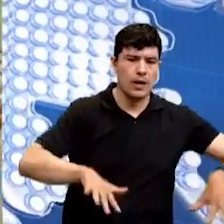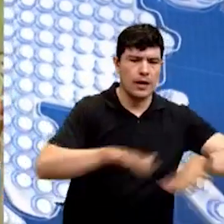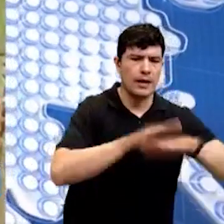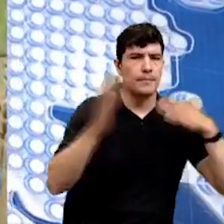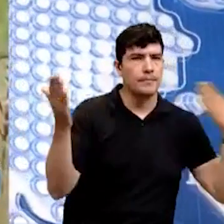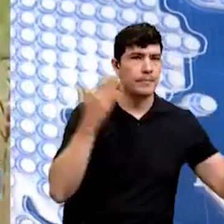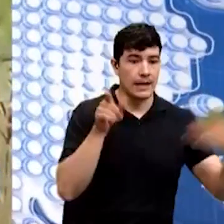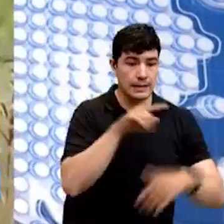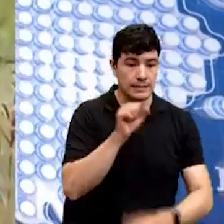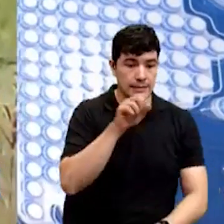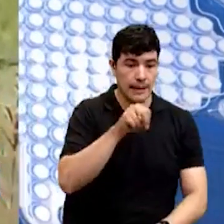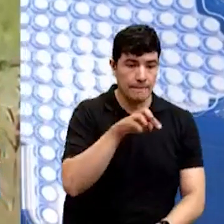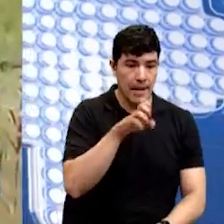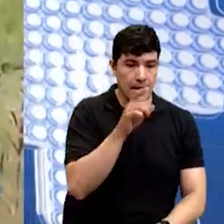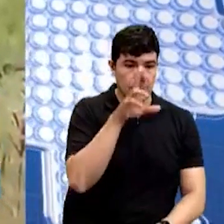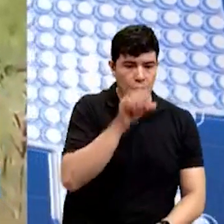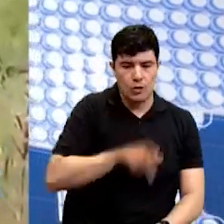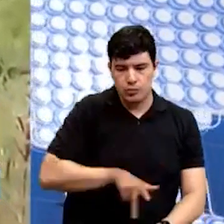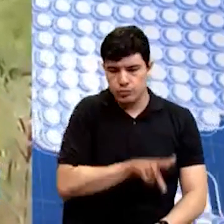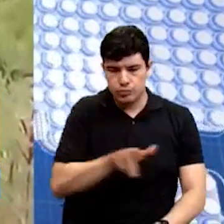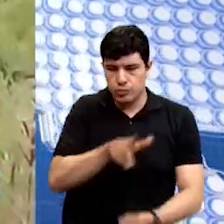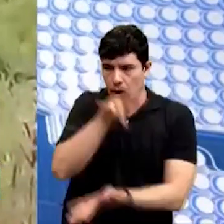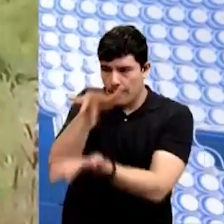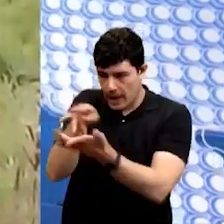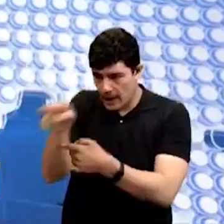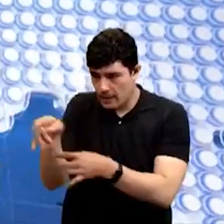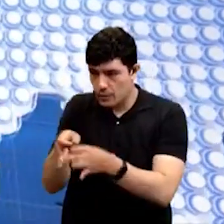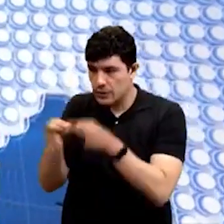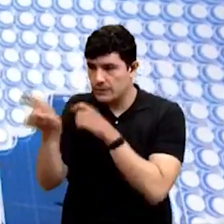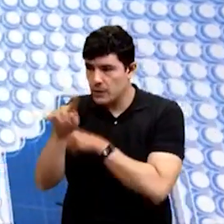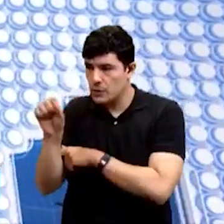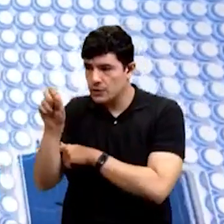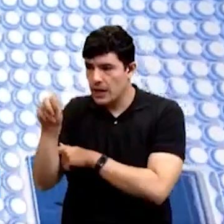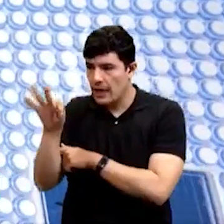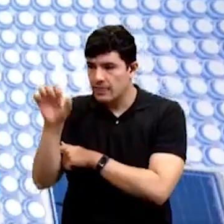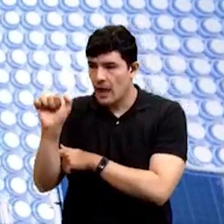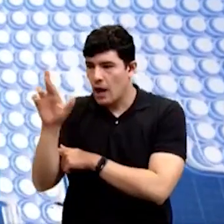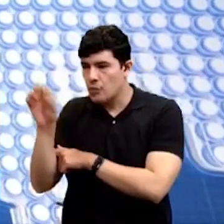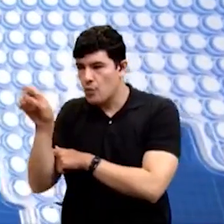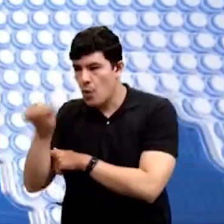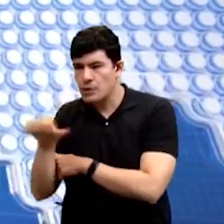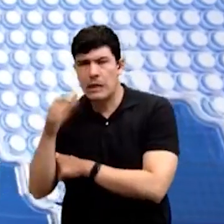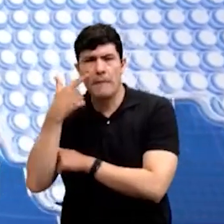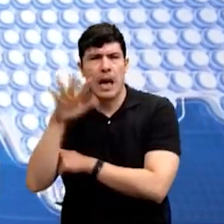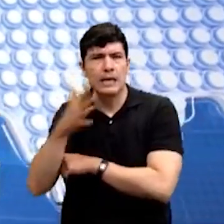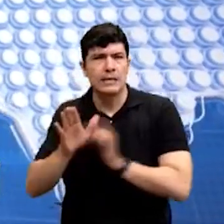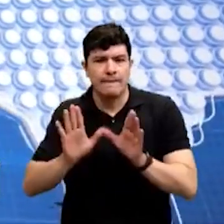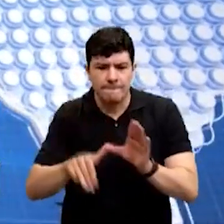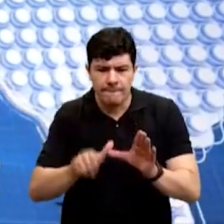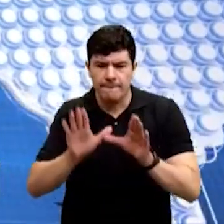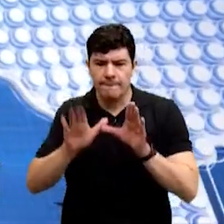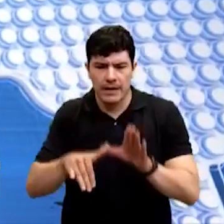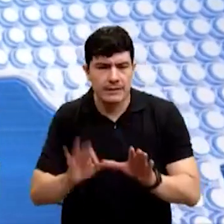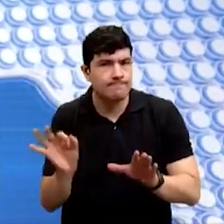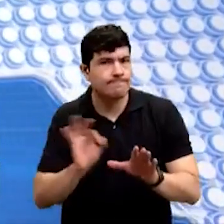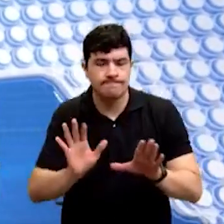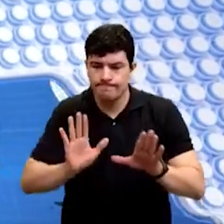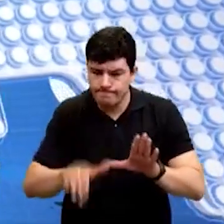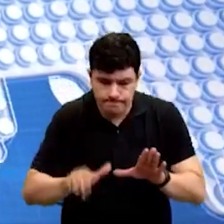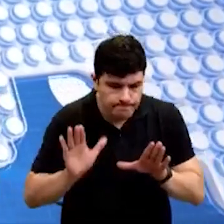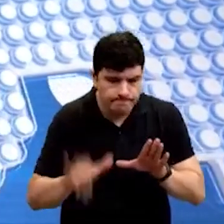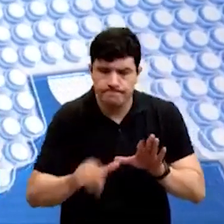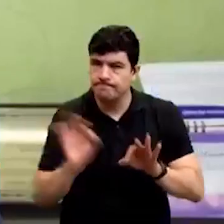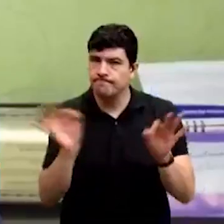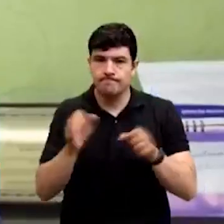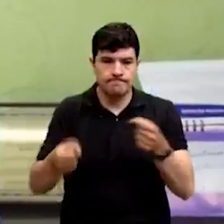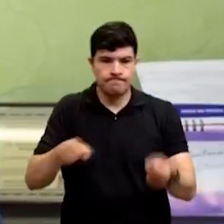San Pedro Frío hacia el casco urbano de Santa Rosa del Sur, cuando al parecer se quedó sin frenos en el sector conocido como la Loma de